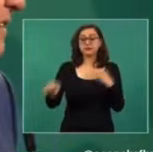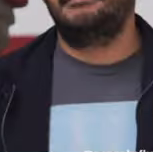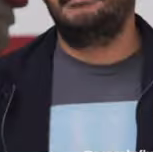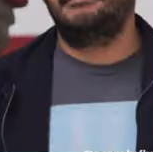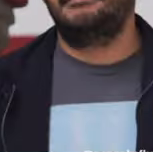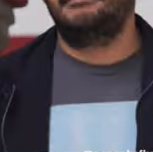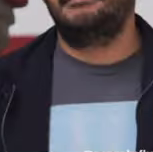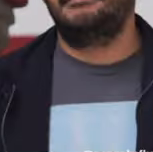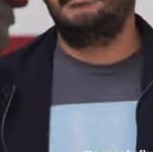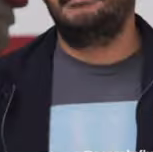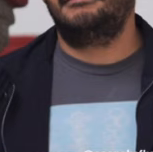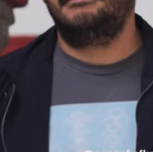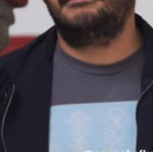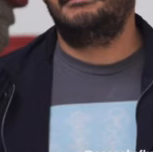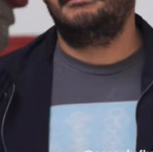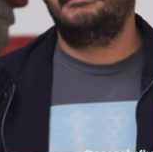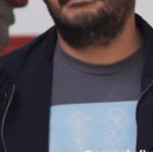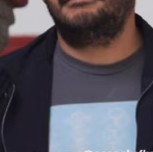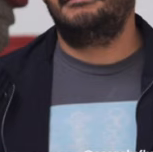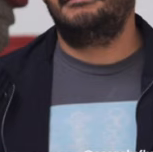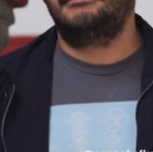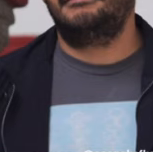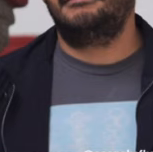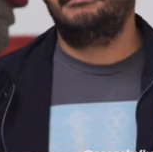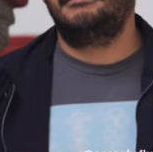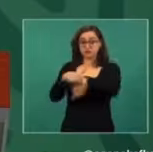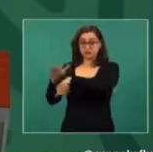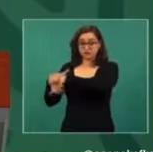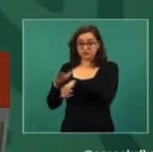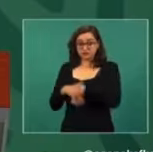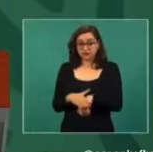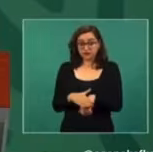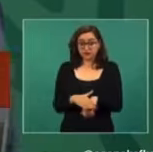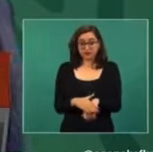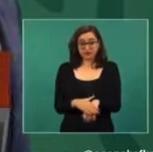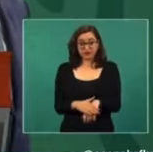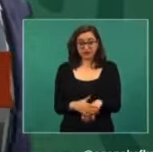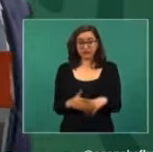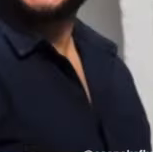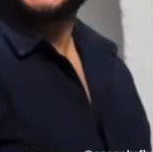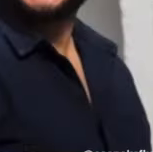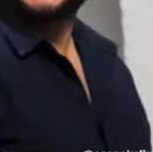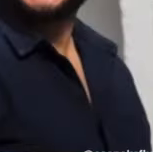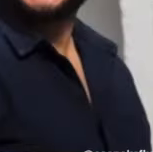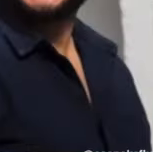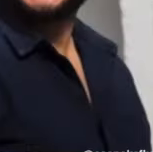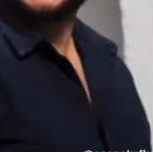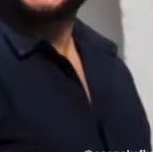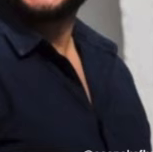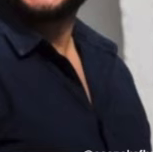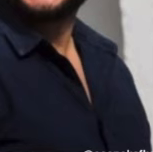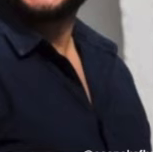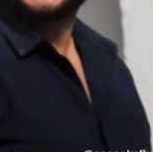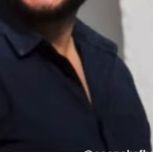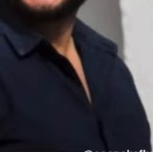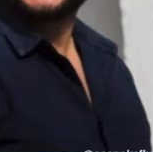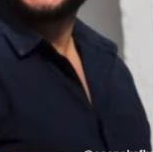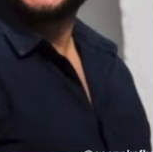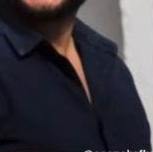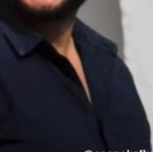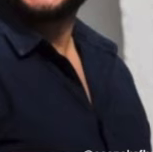jóvenes, que se alejen lo más que se pueda del dinero, de lo